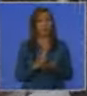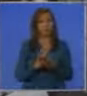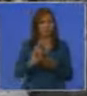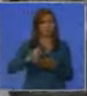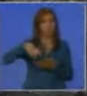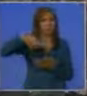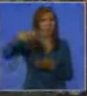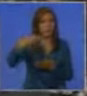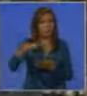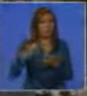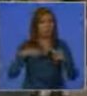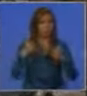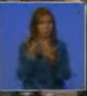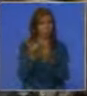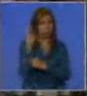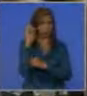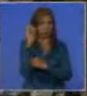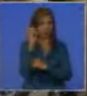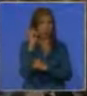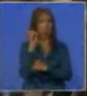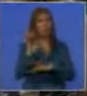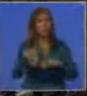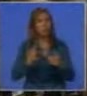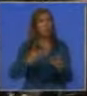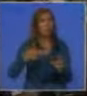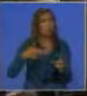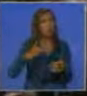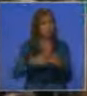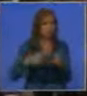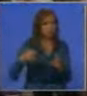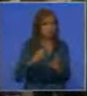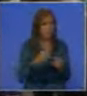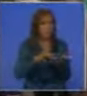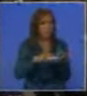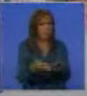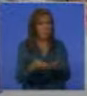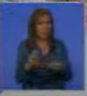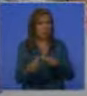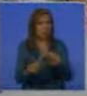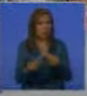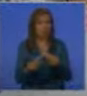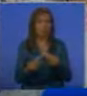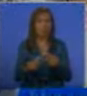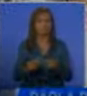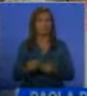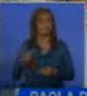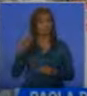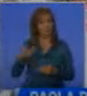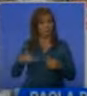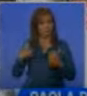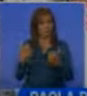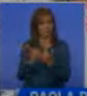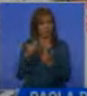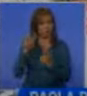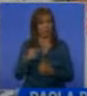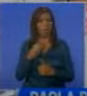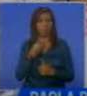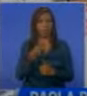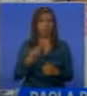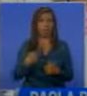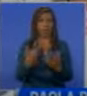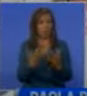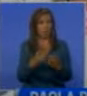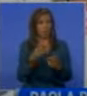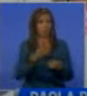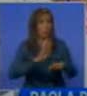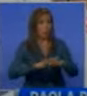la tipificación del femicidio y para esta asambleísta deberá llevar la pena máxima. Mire, estamos hablando de 30 años, ojalá nosotros podamos lograr